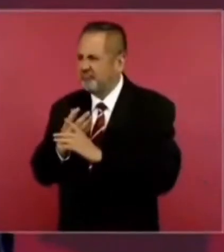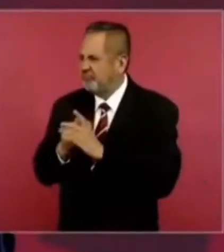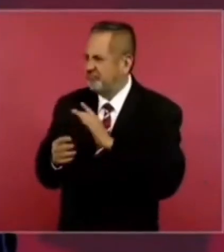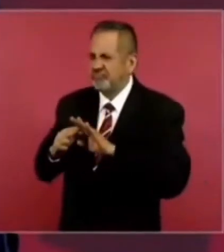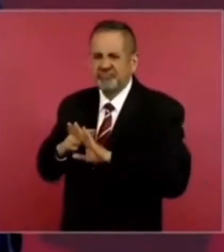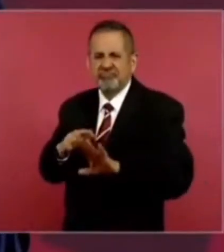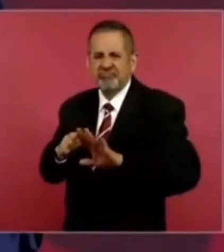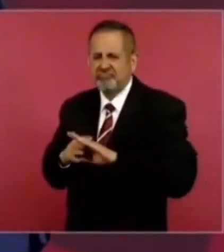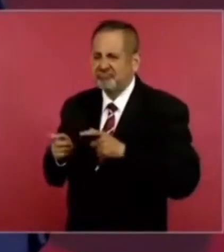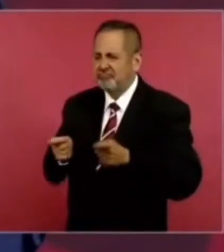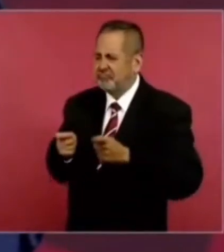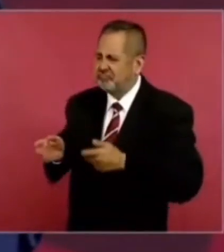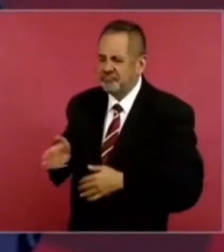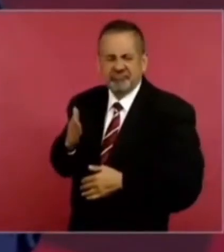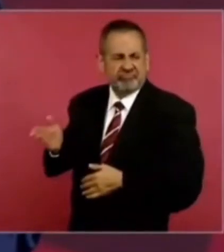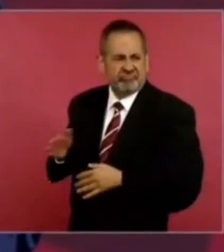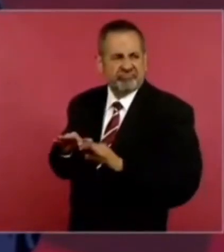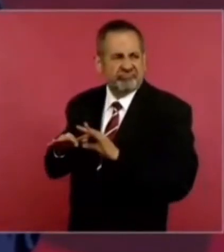la migración,